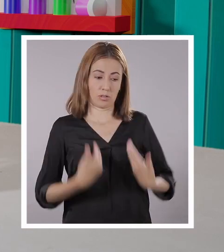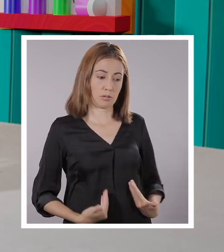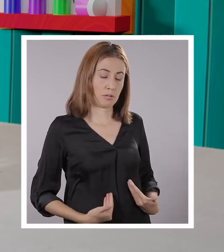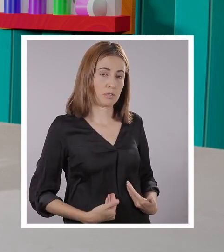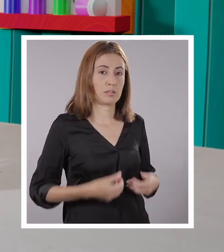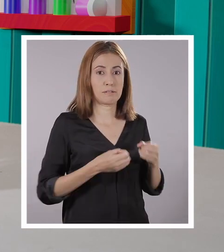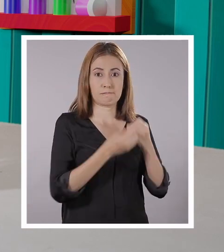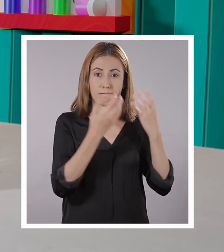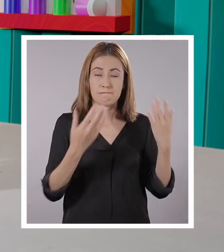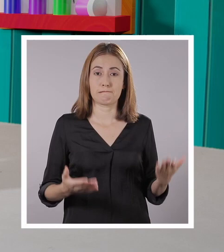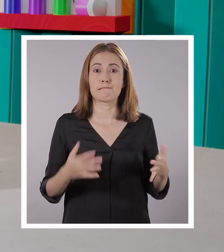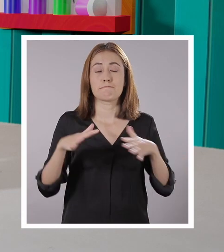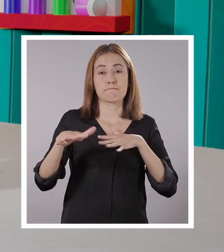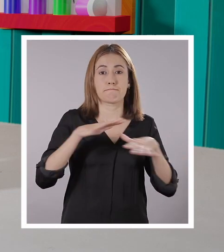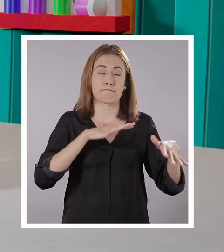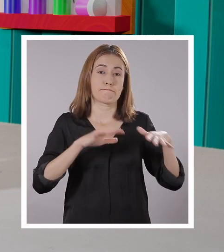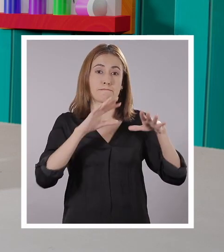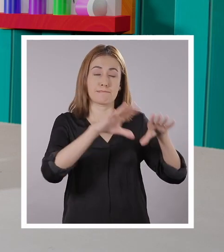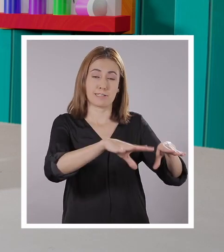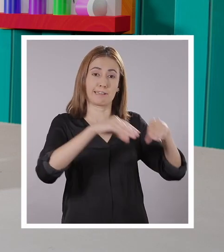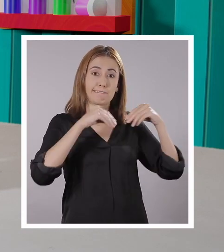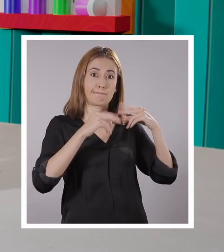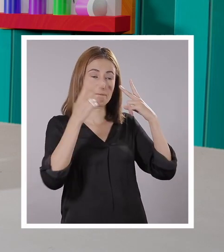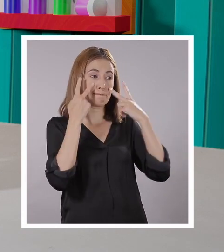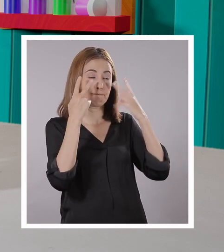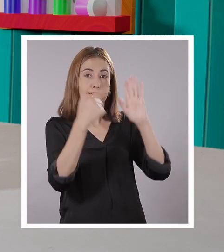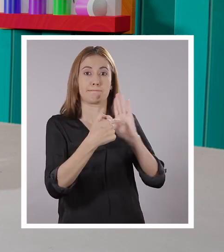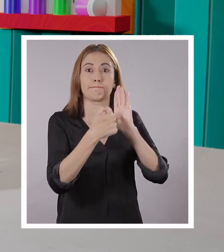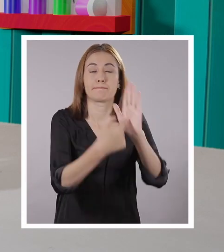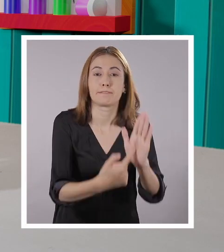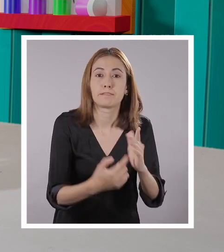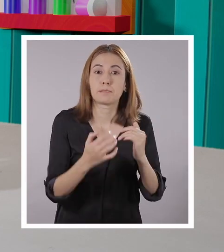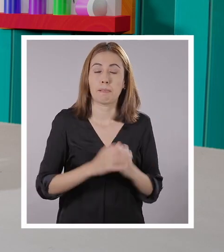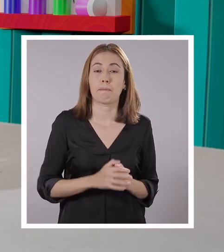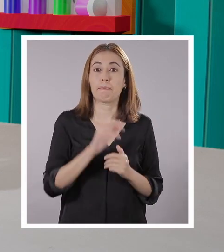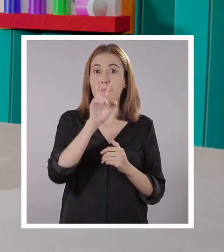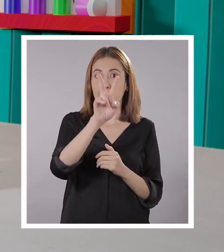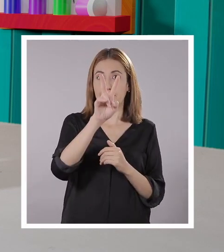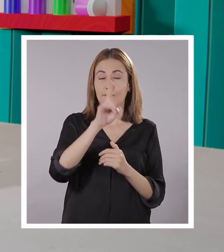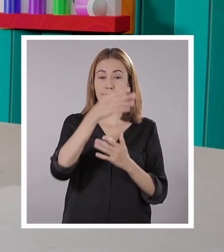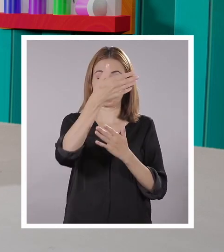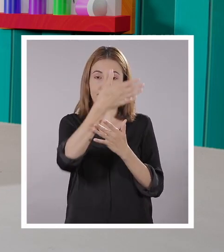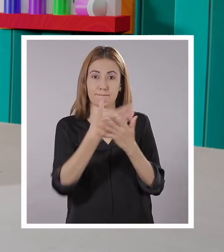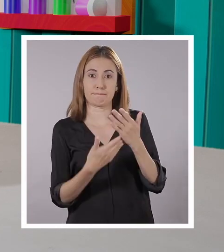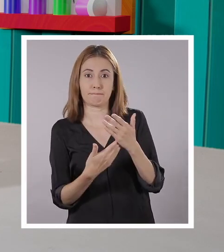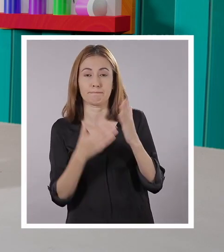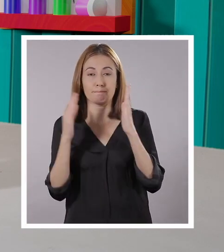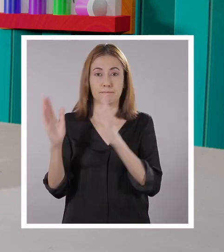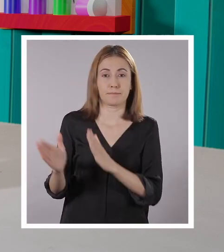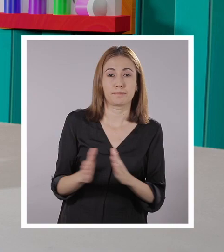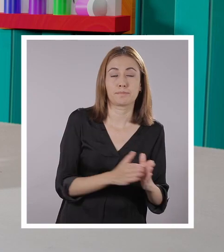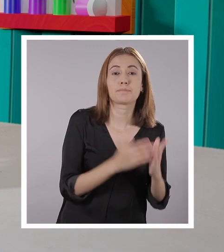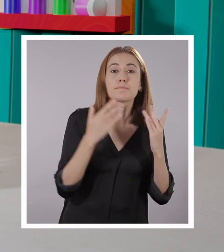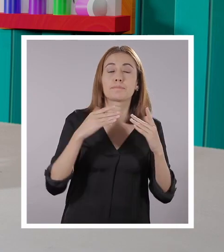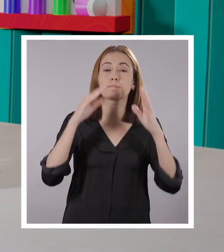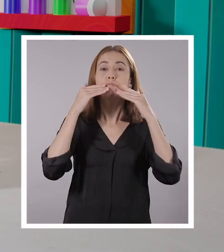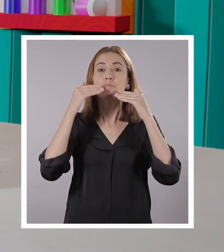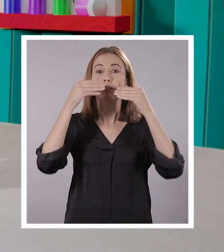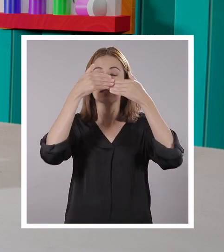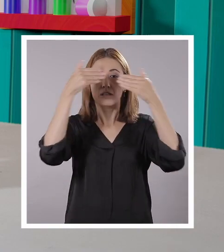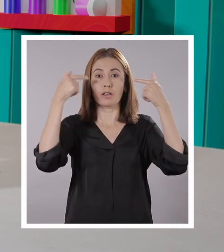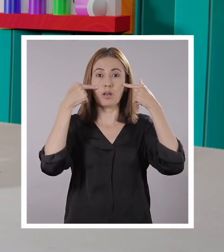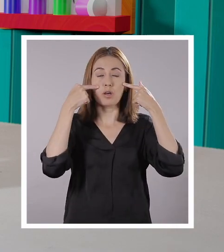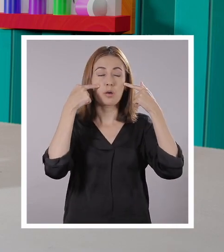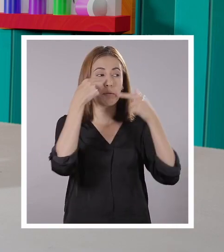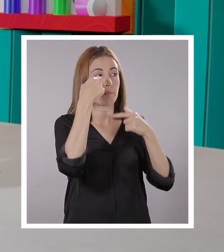como ya aprendimos con el cuerpo, con el ritmo, ahora lo vamos a hacer también de forma visual. Aquí tenemos dos patrones, muy atentos. El patrón